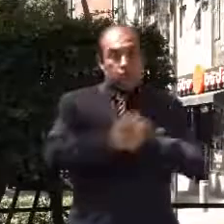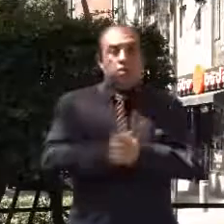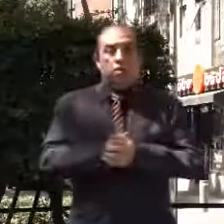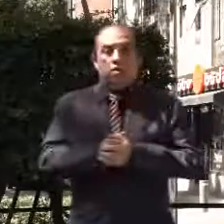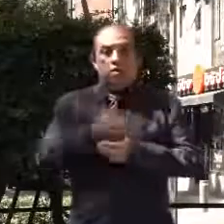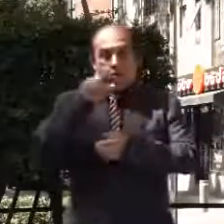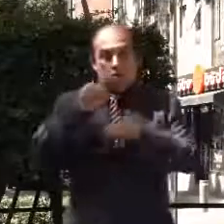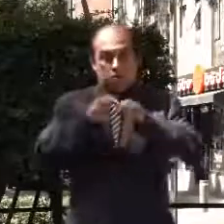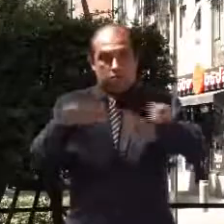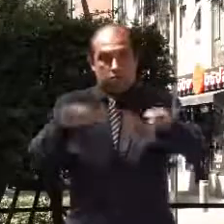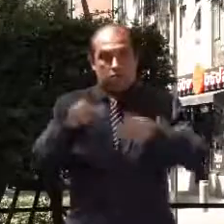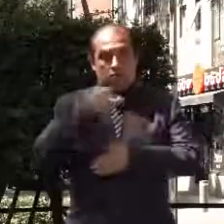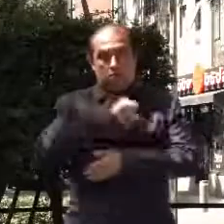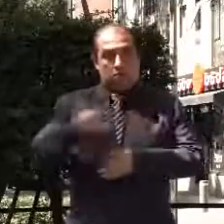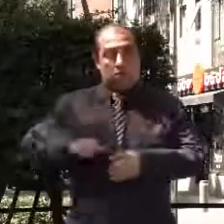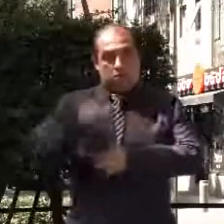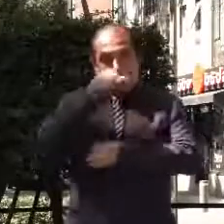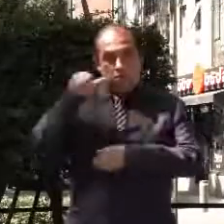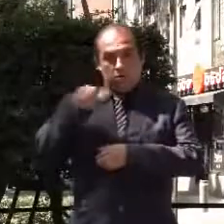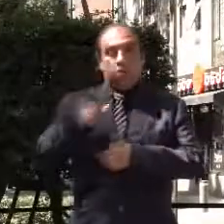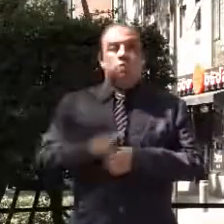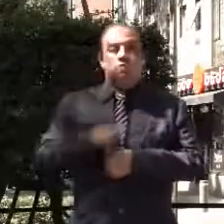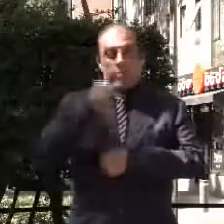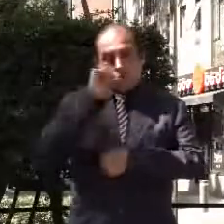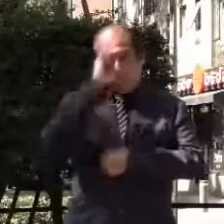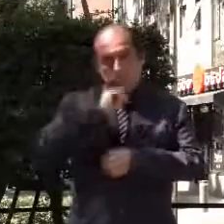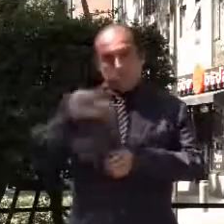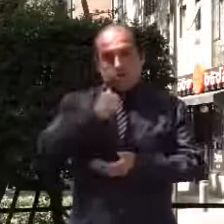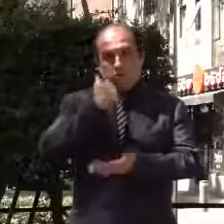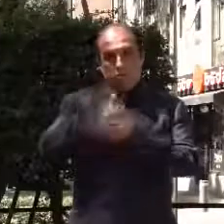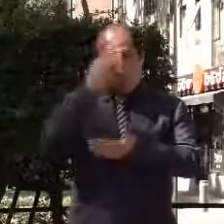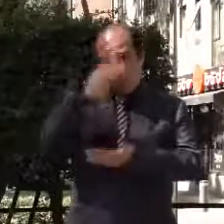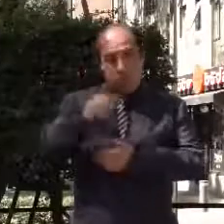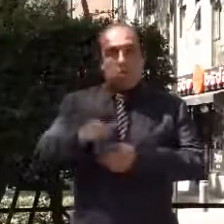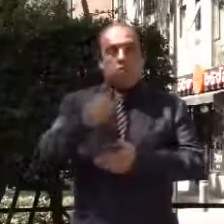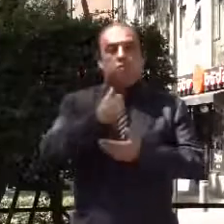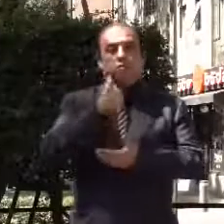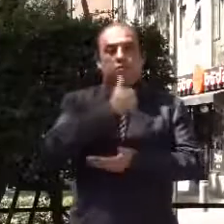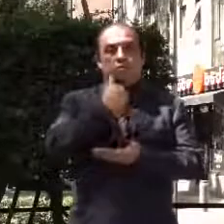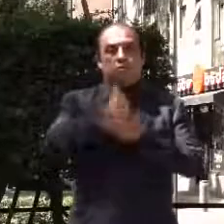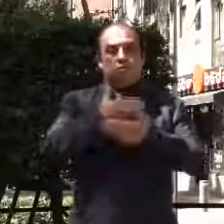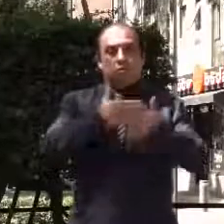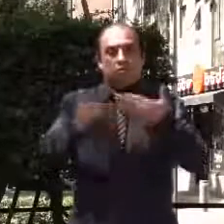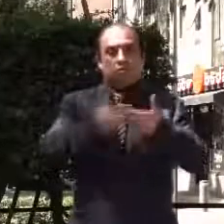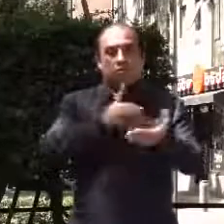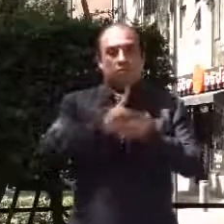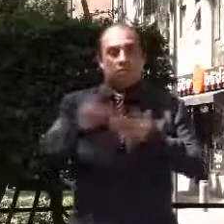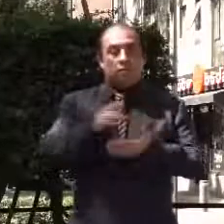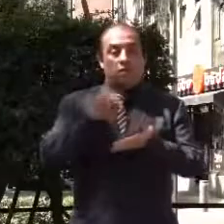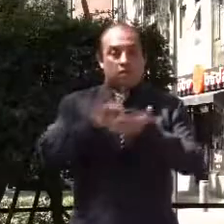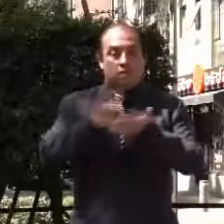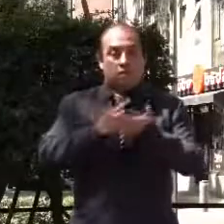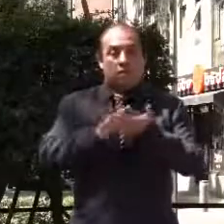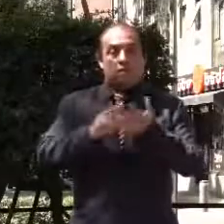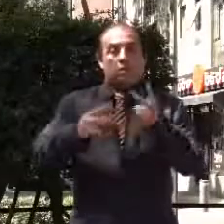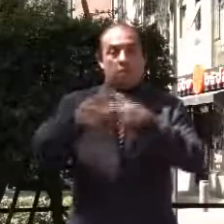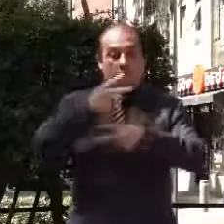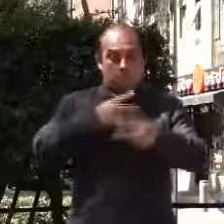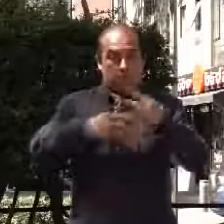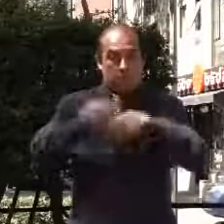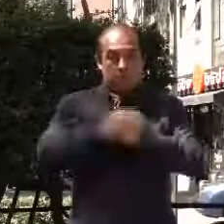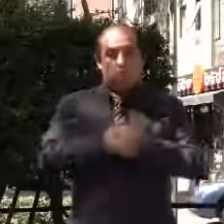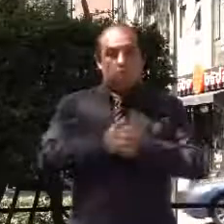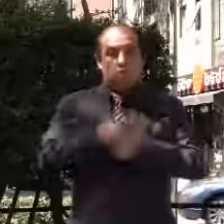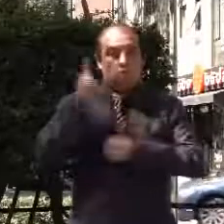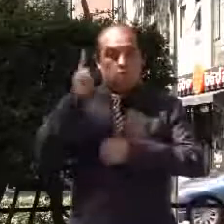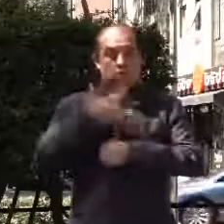Benito Juárez. El Gobierno de la Ciudad de México, ciudad innovadora y de derechos, agradece su fina atención y gentil asistencia,